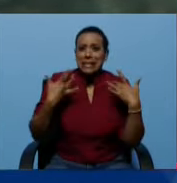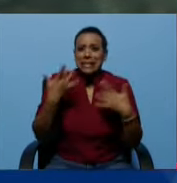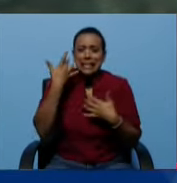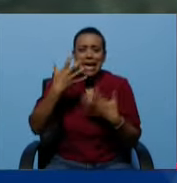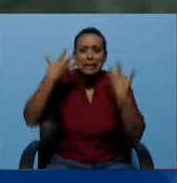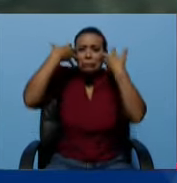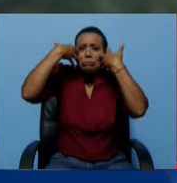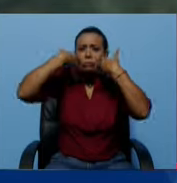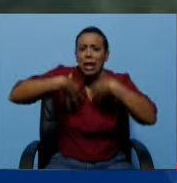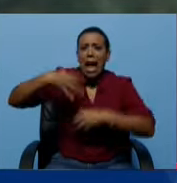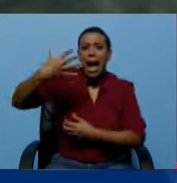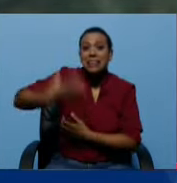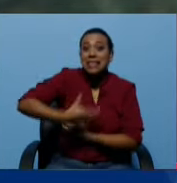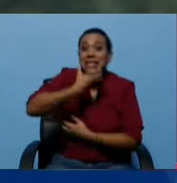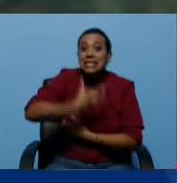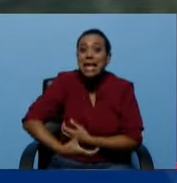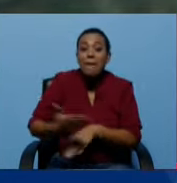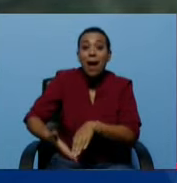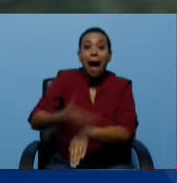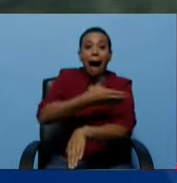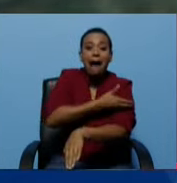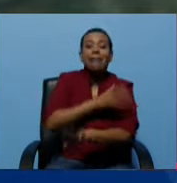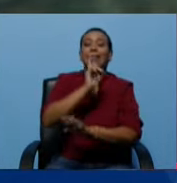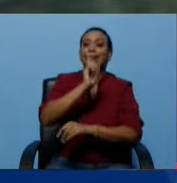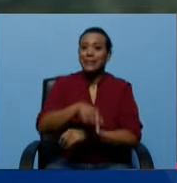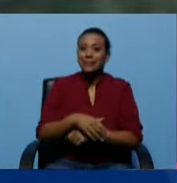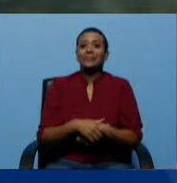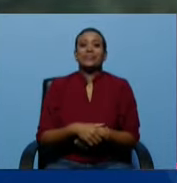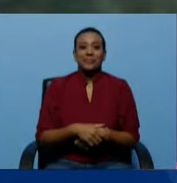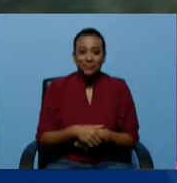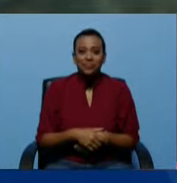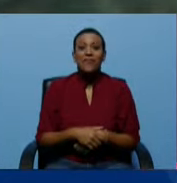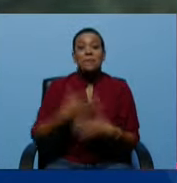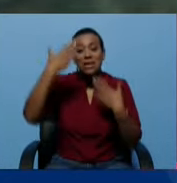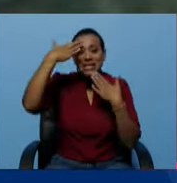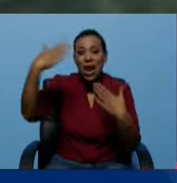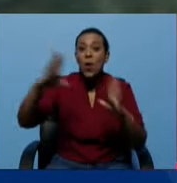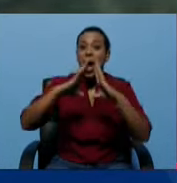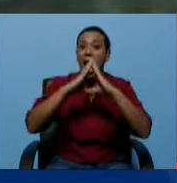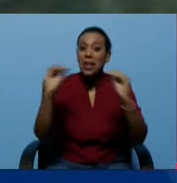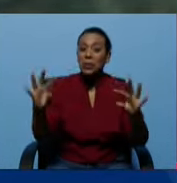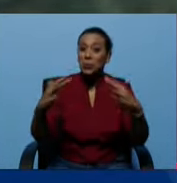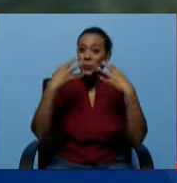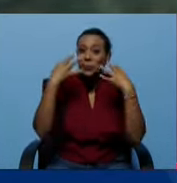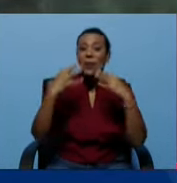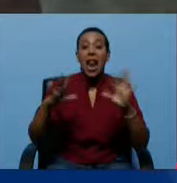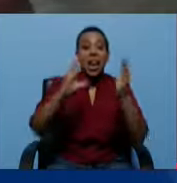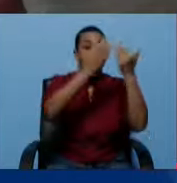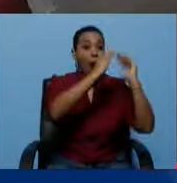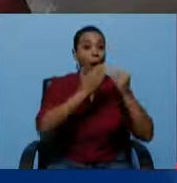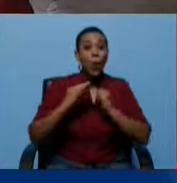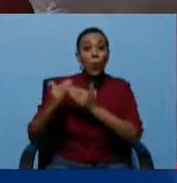Pedro Calzadilla? Llegó Pacheco también. Bueno, mis saludos a todos, a la comunidad